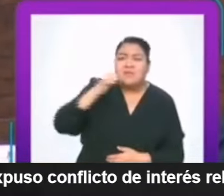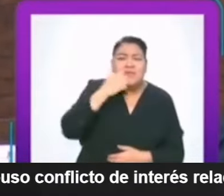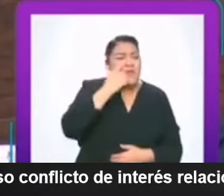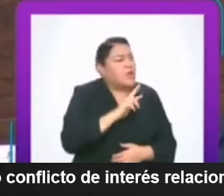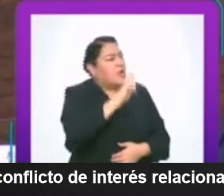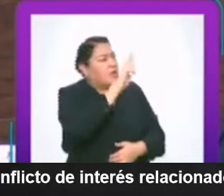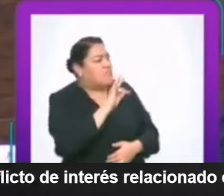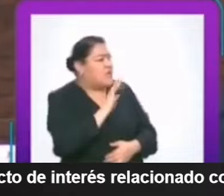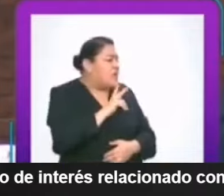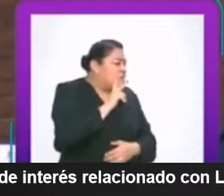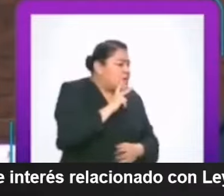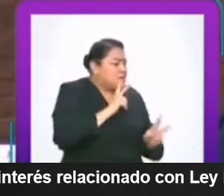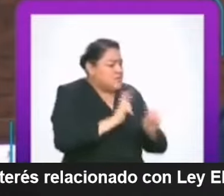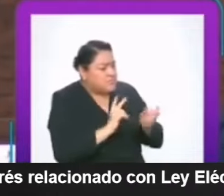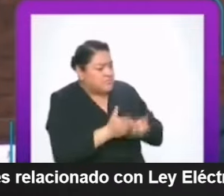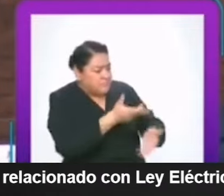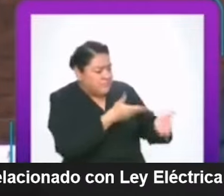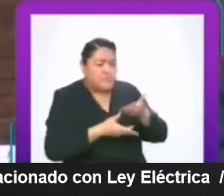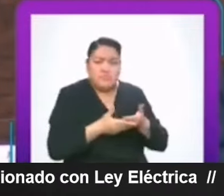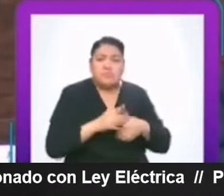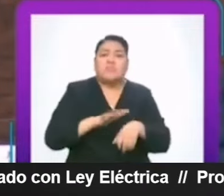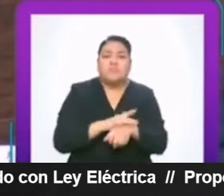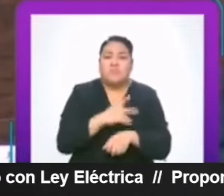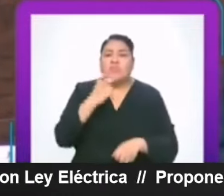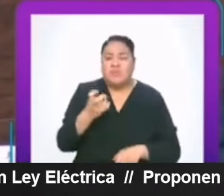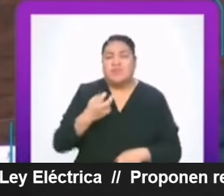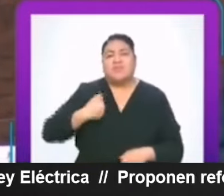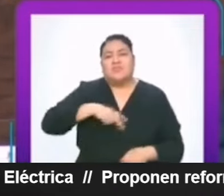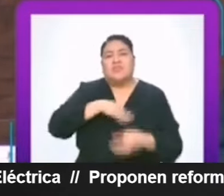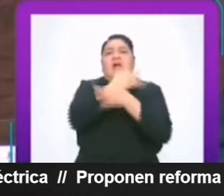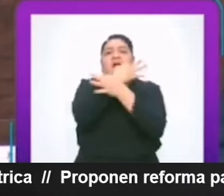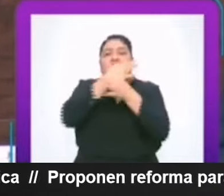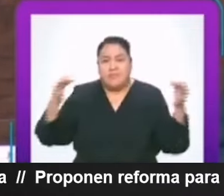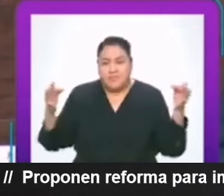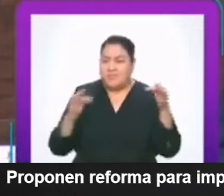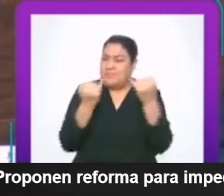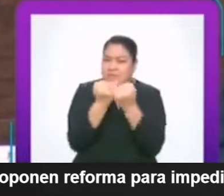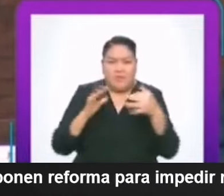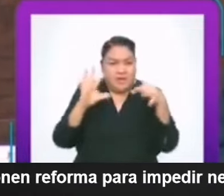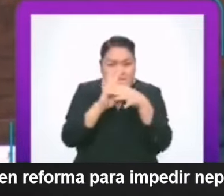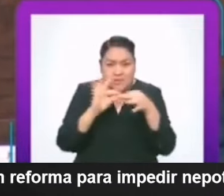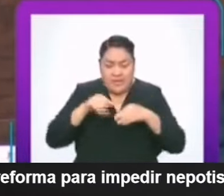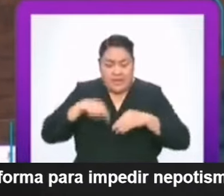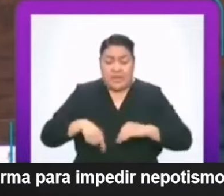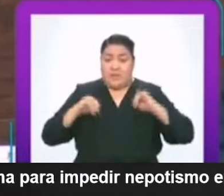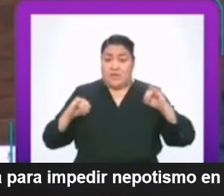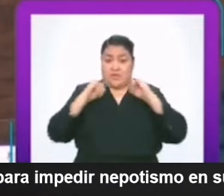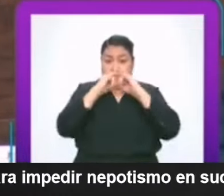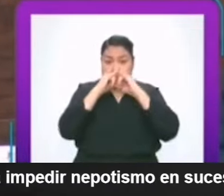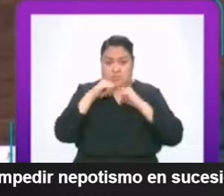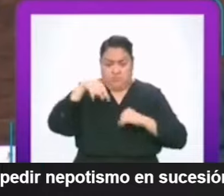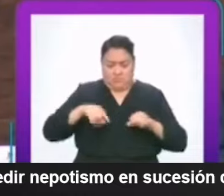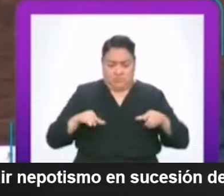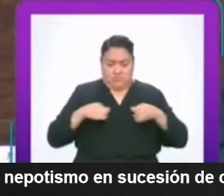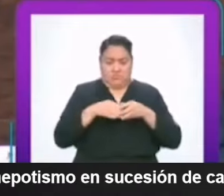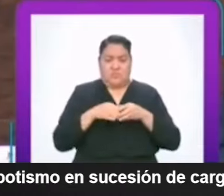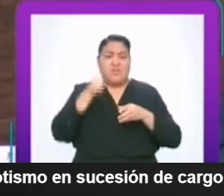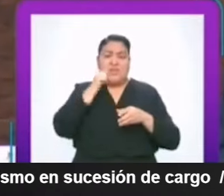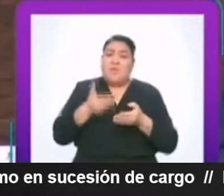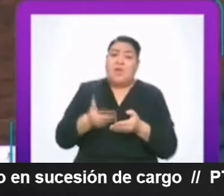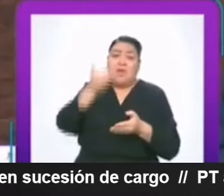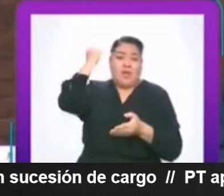las partes involucradas. En este contexto, y con la misma transparencia con la que esta institución del Estado mexicano se ha